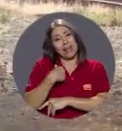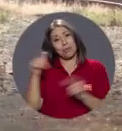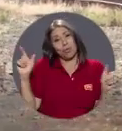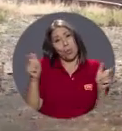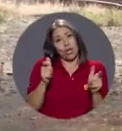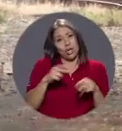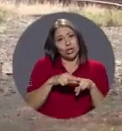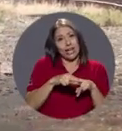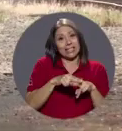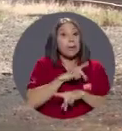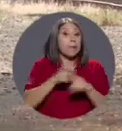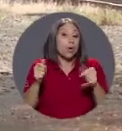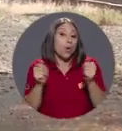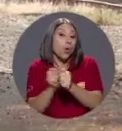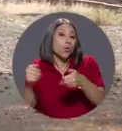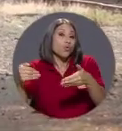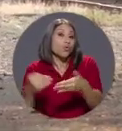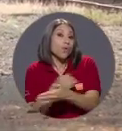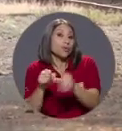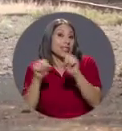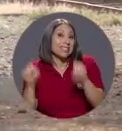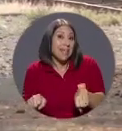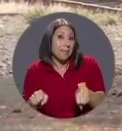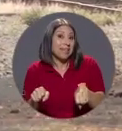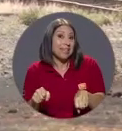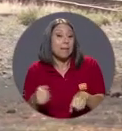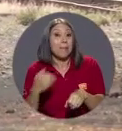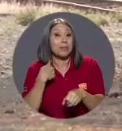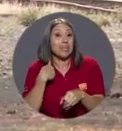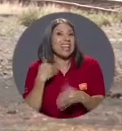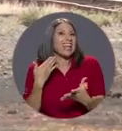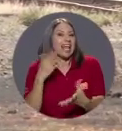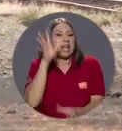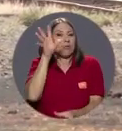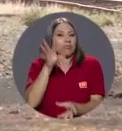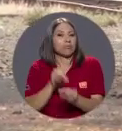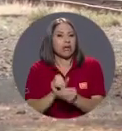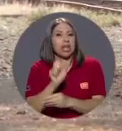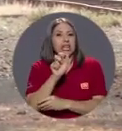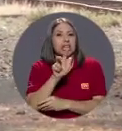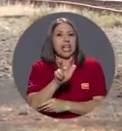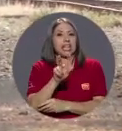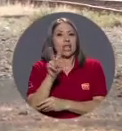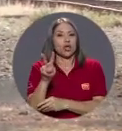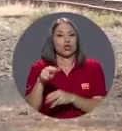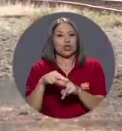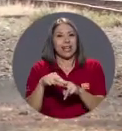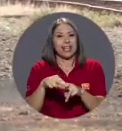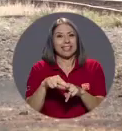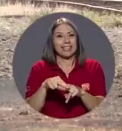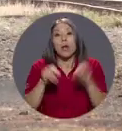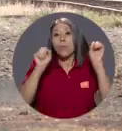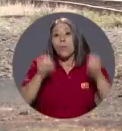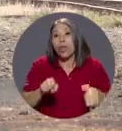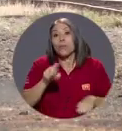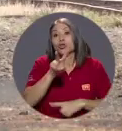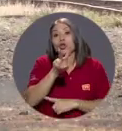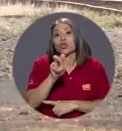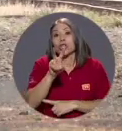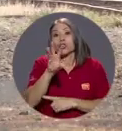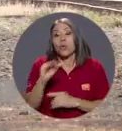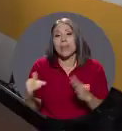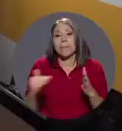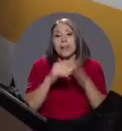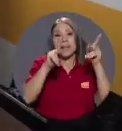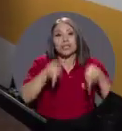que tenemos. Con el nuevo sistema, en el año cero, lo que vamos a tener funcionando son 32 trenes. Eso nos permite mover 250,000